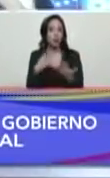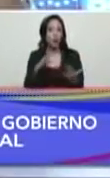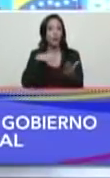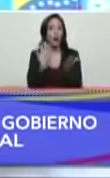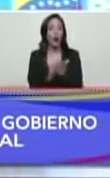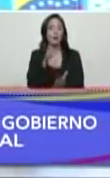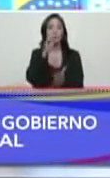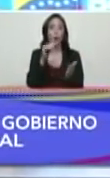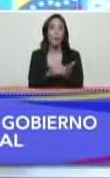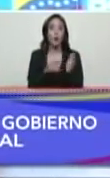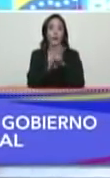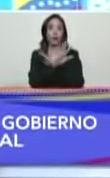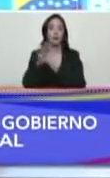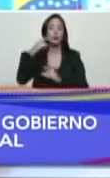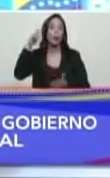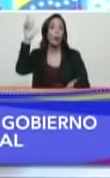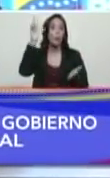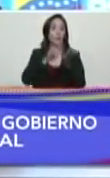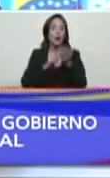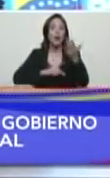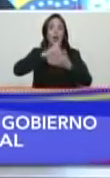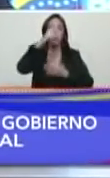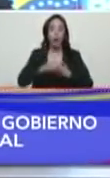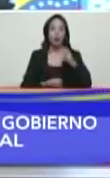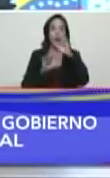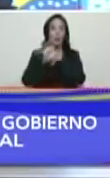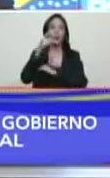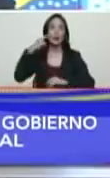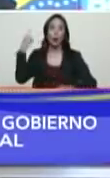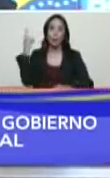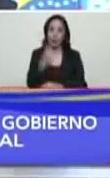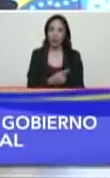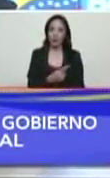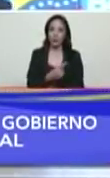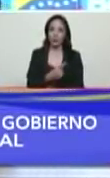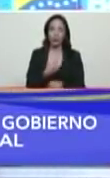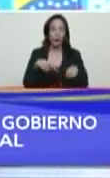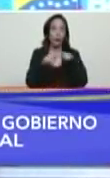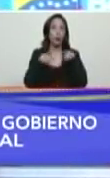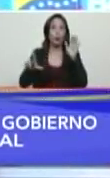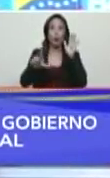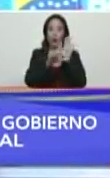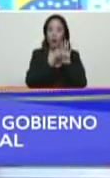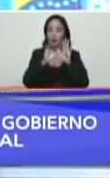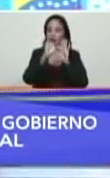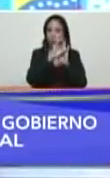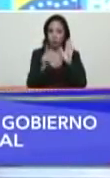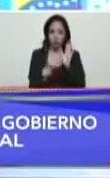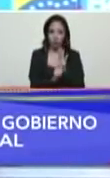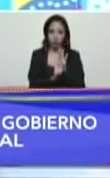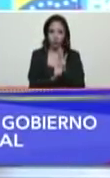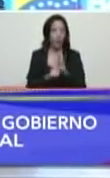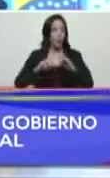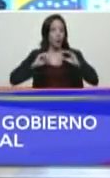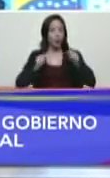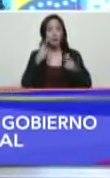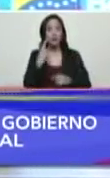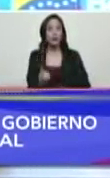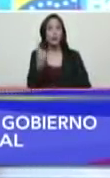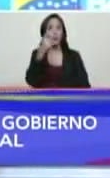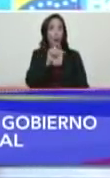2019-2025, lo vamos a aprobar este año. Para arrancar el año 2019, desde el primero de